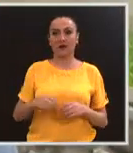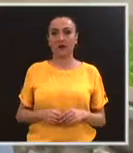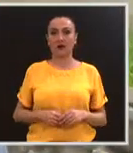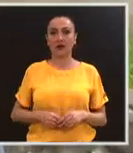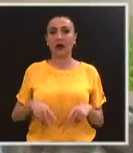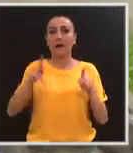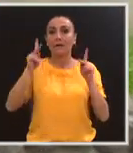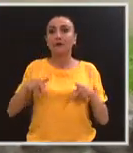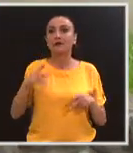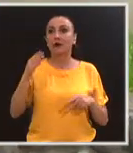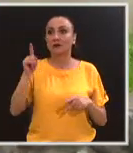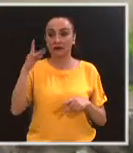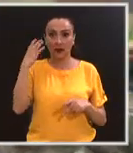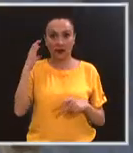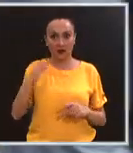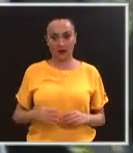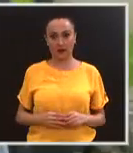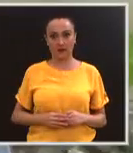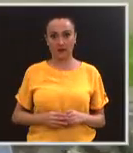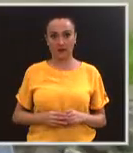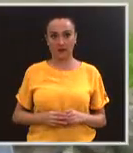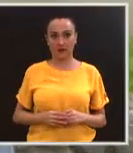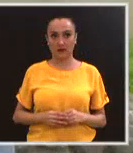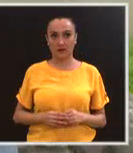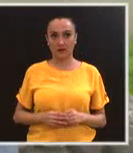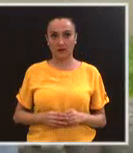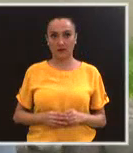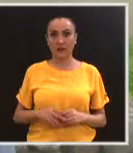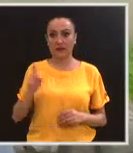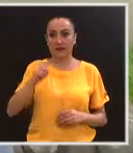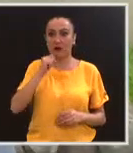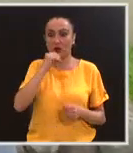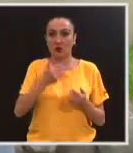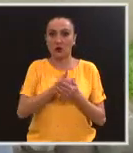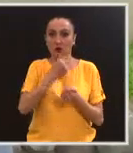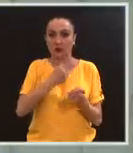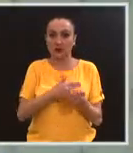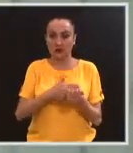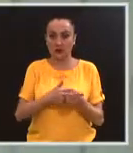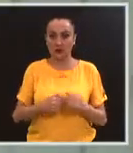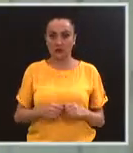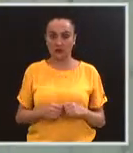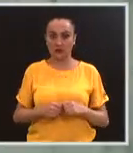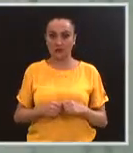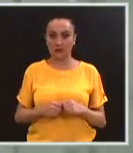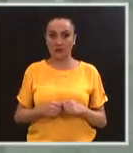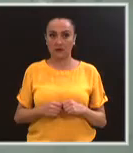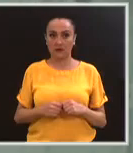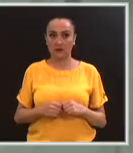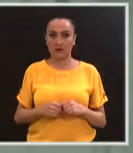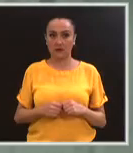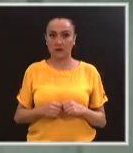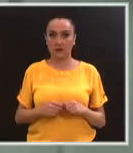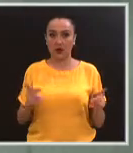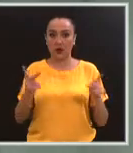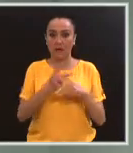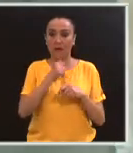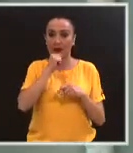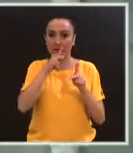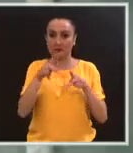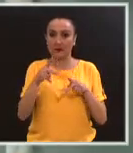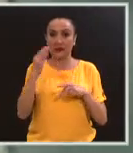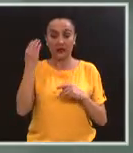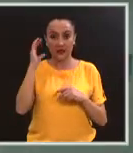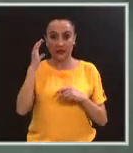ciudadanía de Cartago este se amerita un nuevo hospital Ah lo peor para los ciudadanos